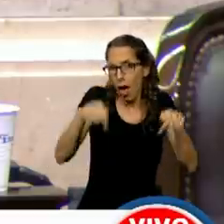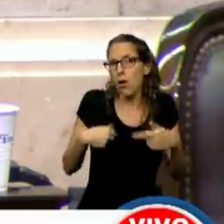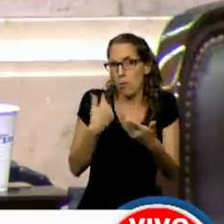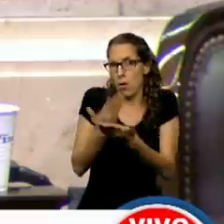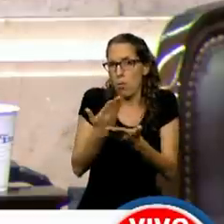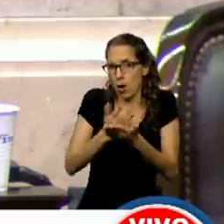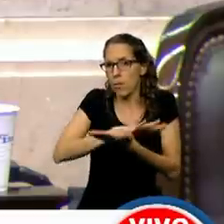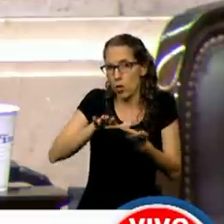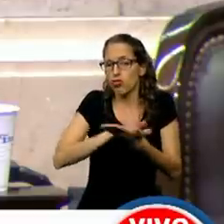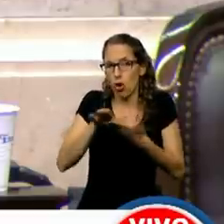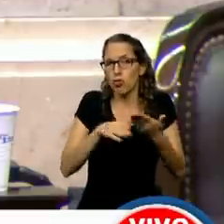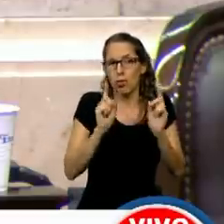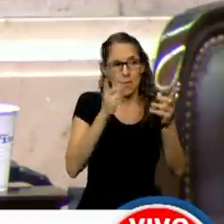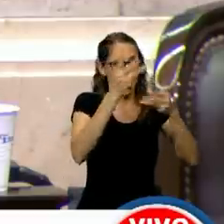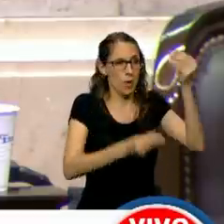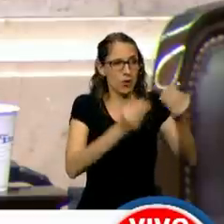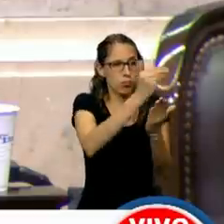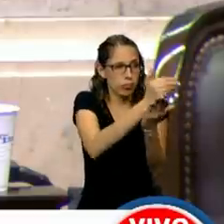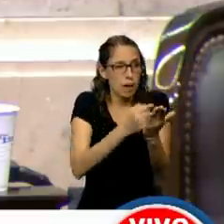la discusión de este presupuesto